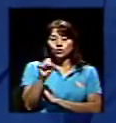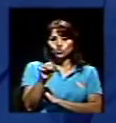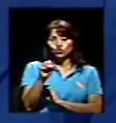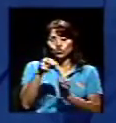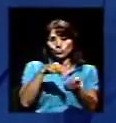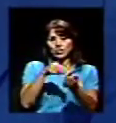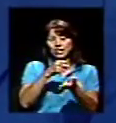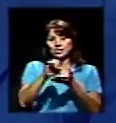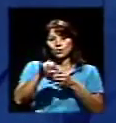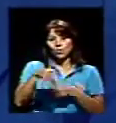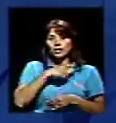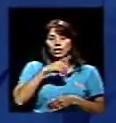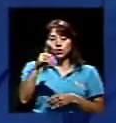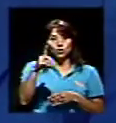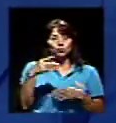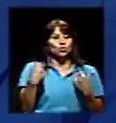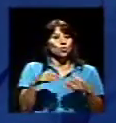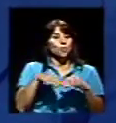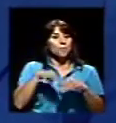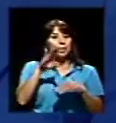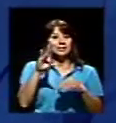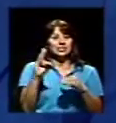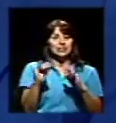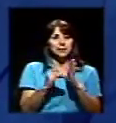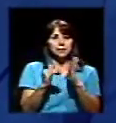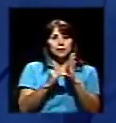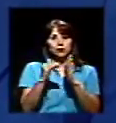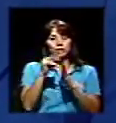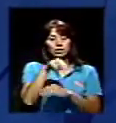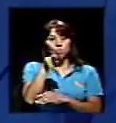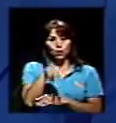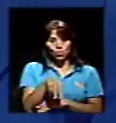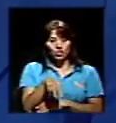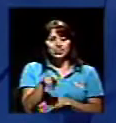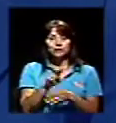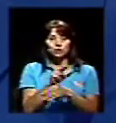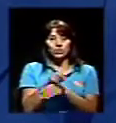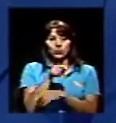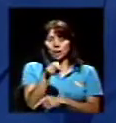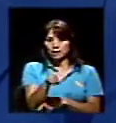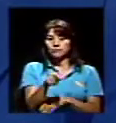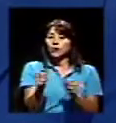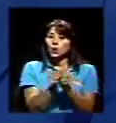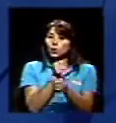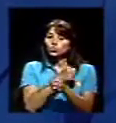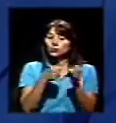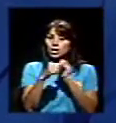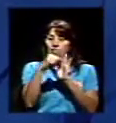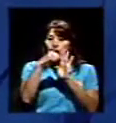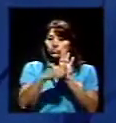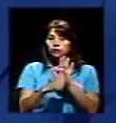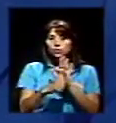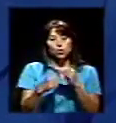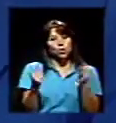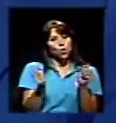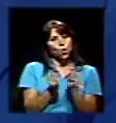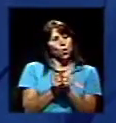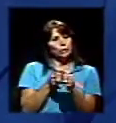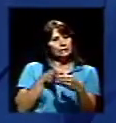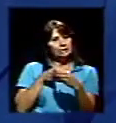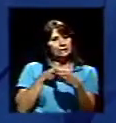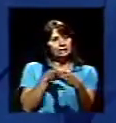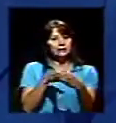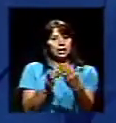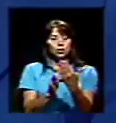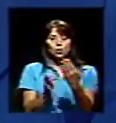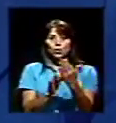también millonaria, son más de 7,000 millones de colones, con quirófanos equipados con tecnología de punta.